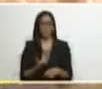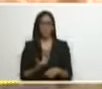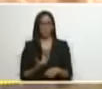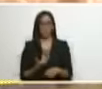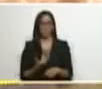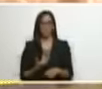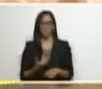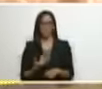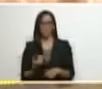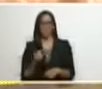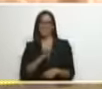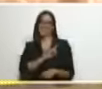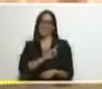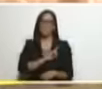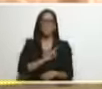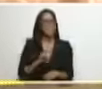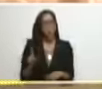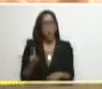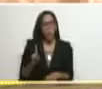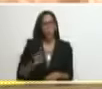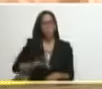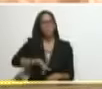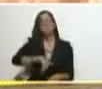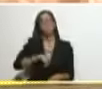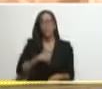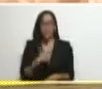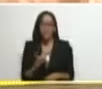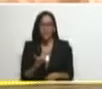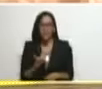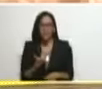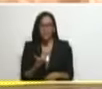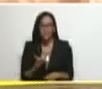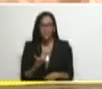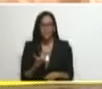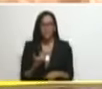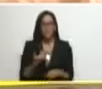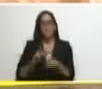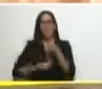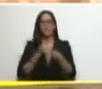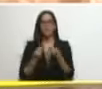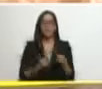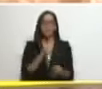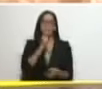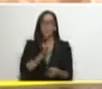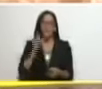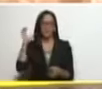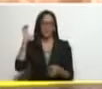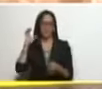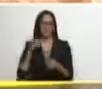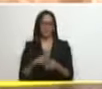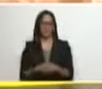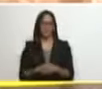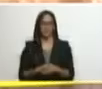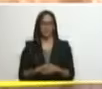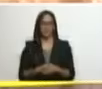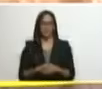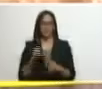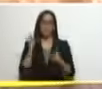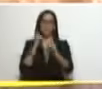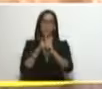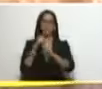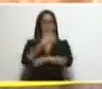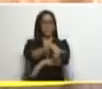ni los dejaremos, ni podrán hacerle más daño a este país. Desde